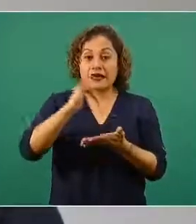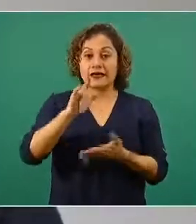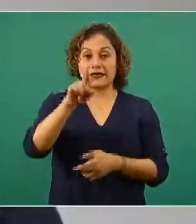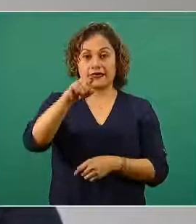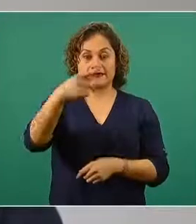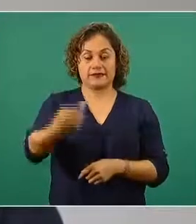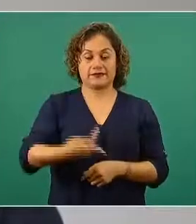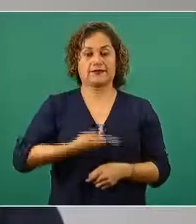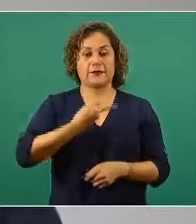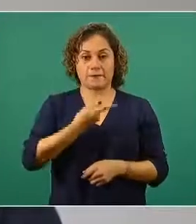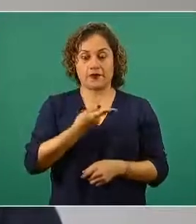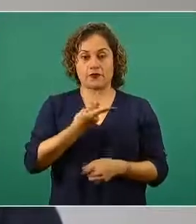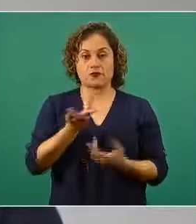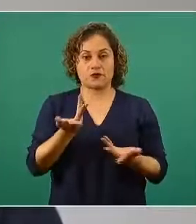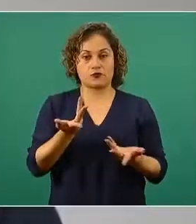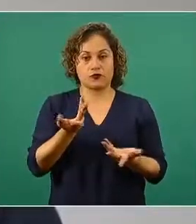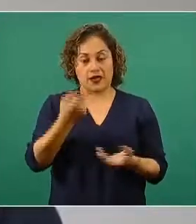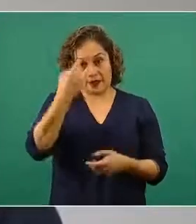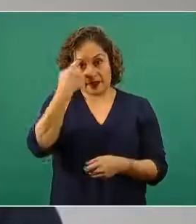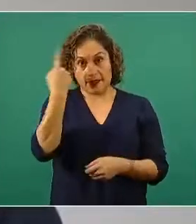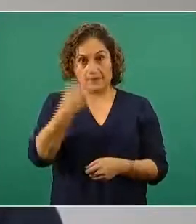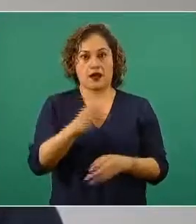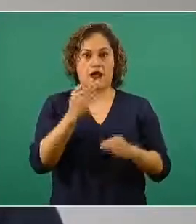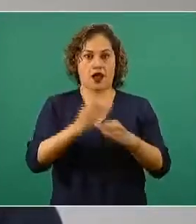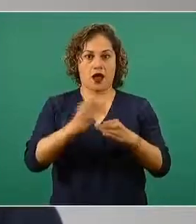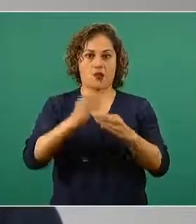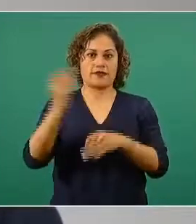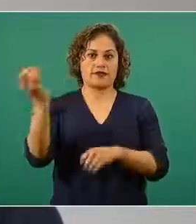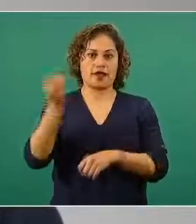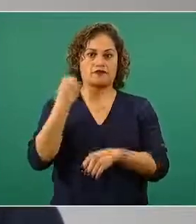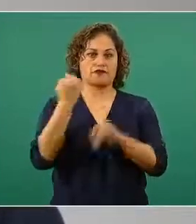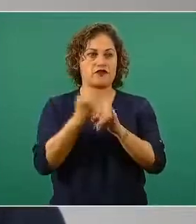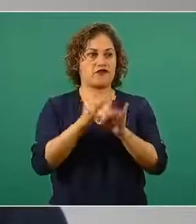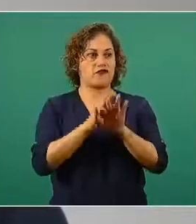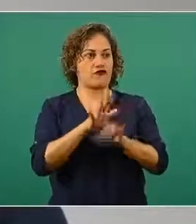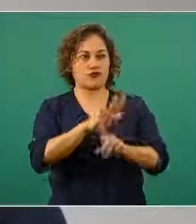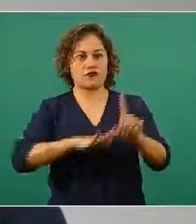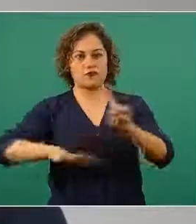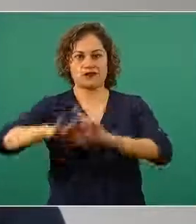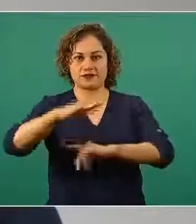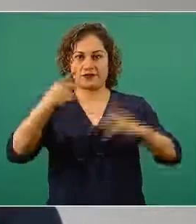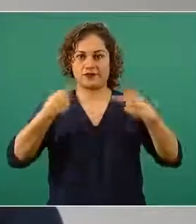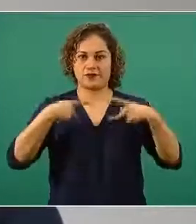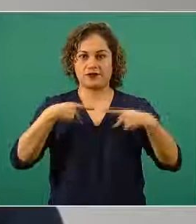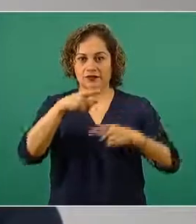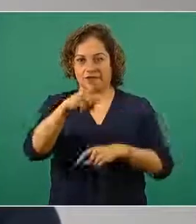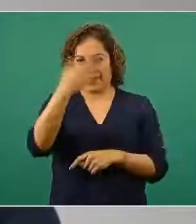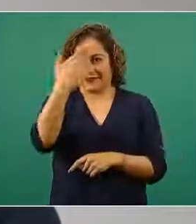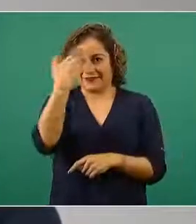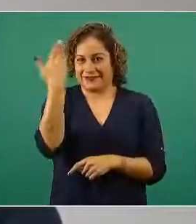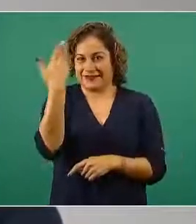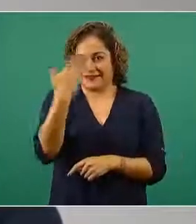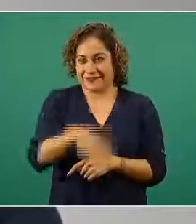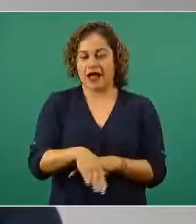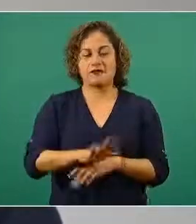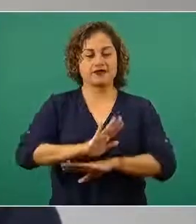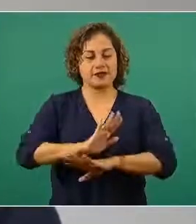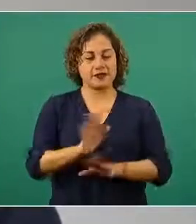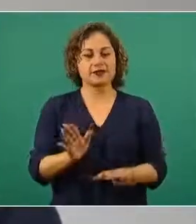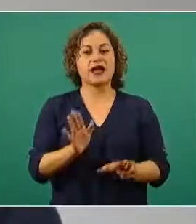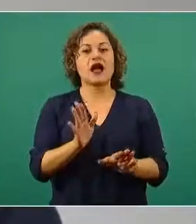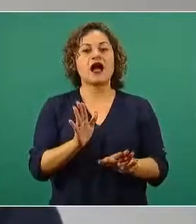pregunta para poder y aprovechar este espacio para informar a la población. Como ustedes han visto también en diferentes medios